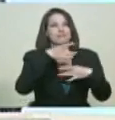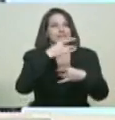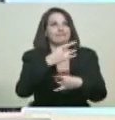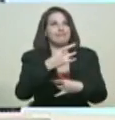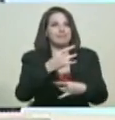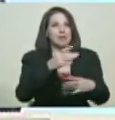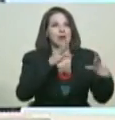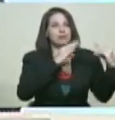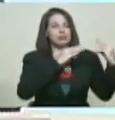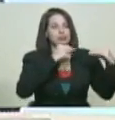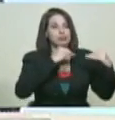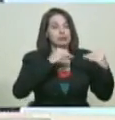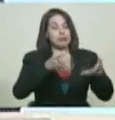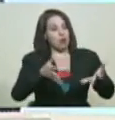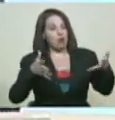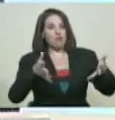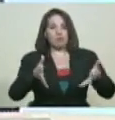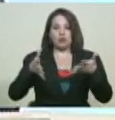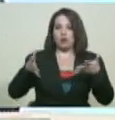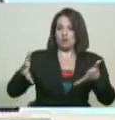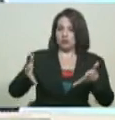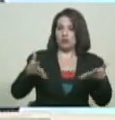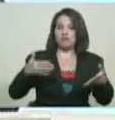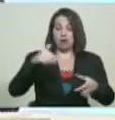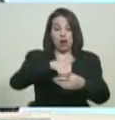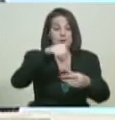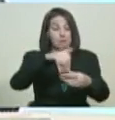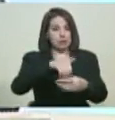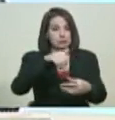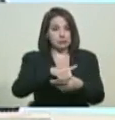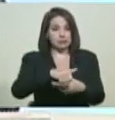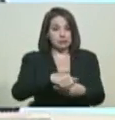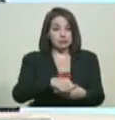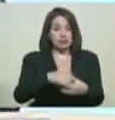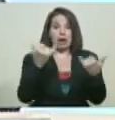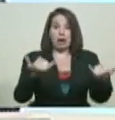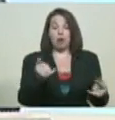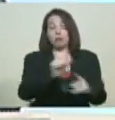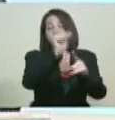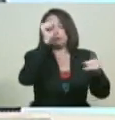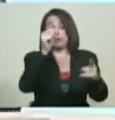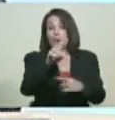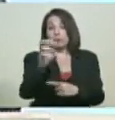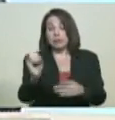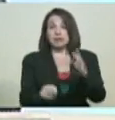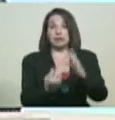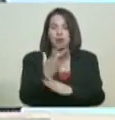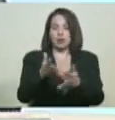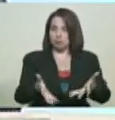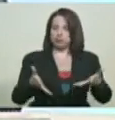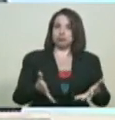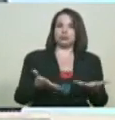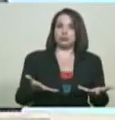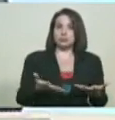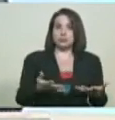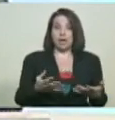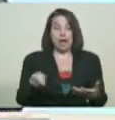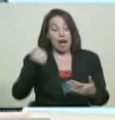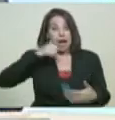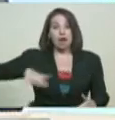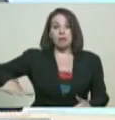triunfo electoral es coronado por una batalla del 20 de mayo y después lo nos han dado un mandato y